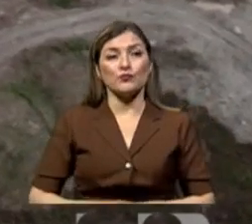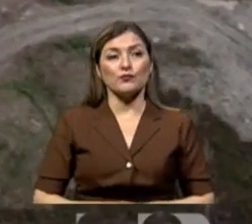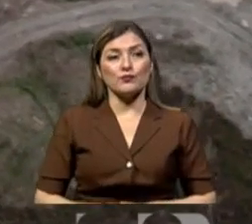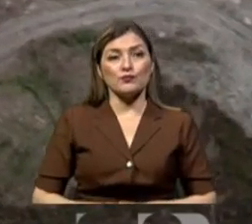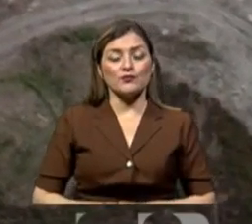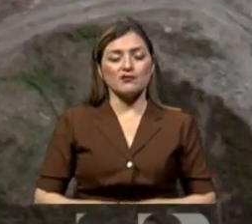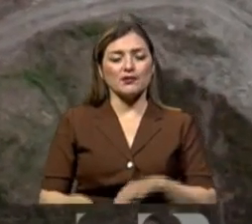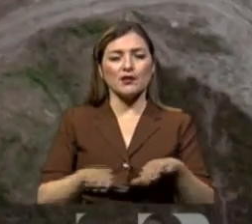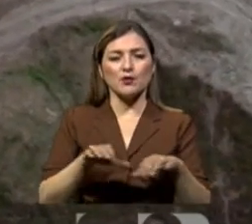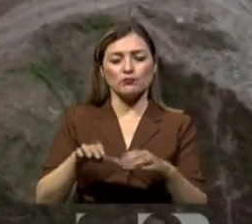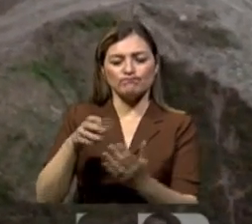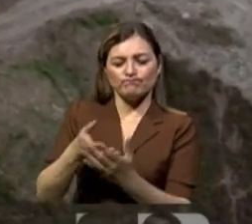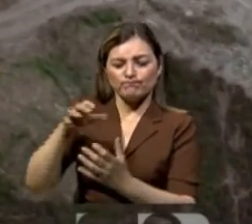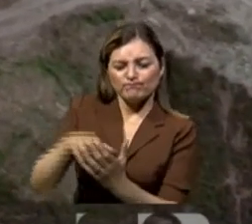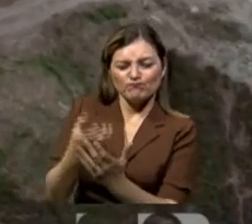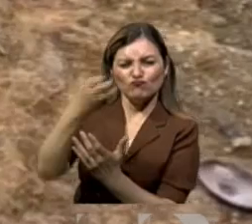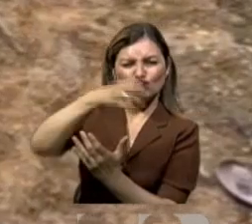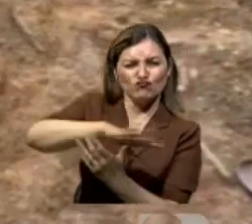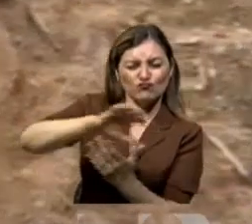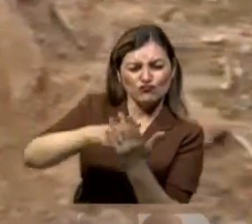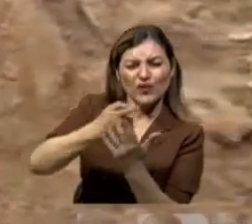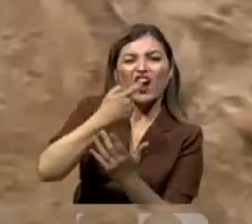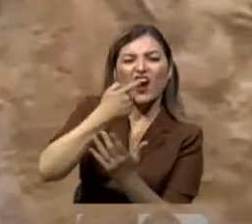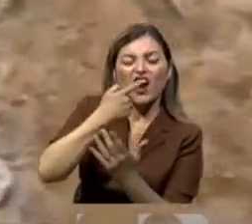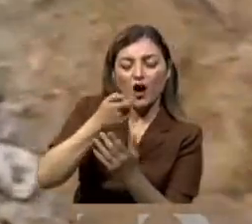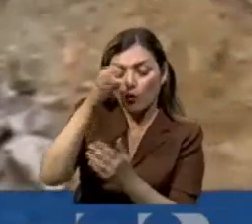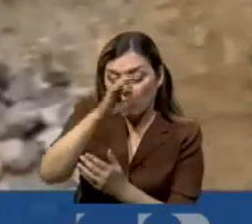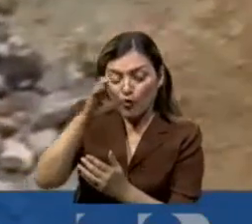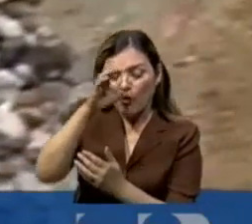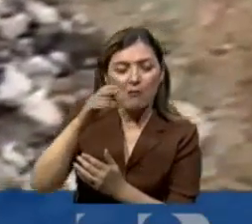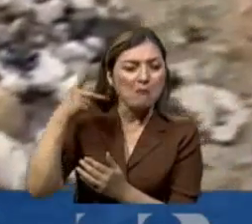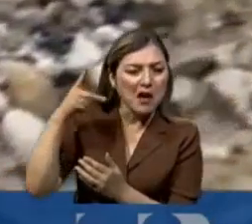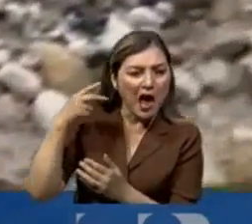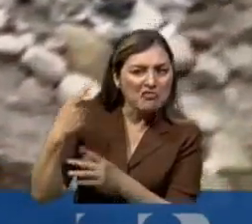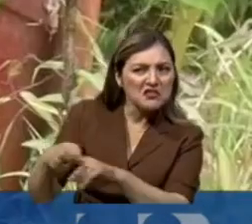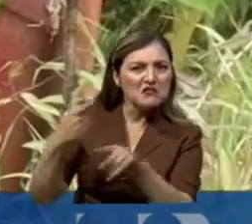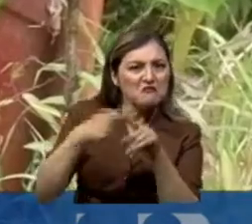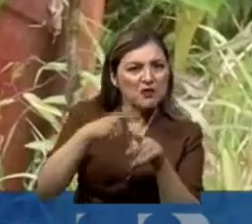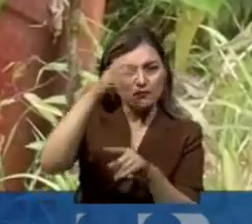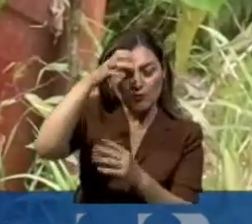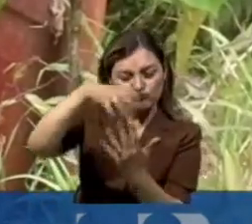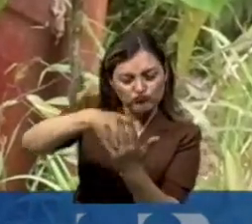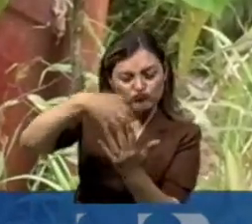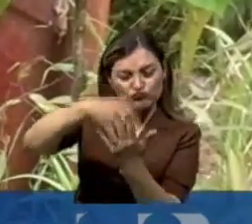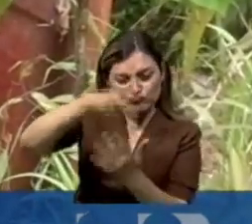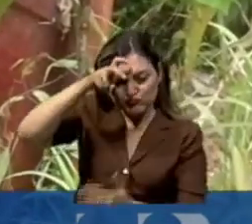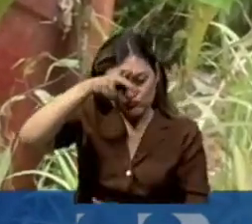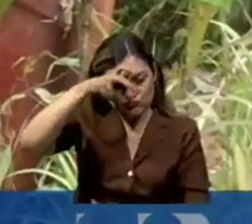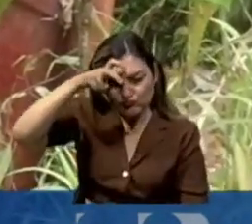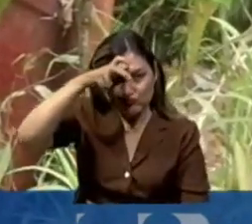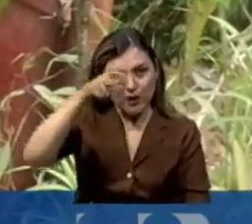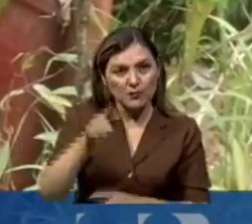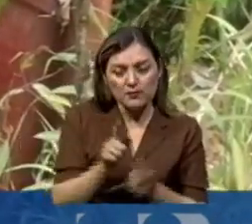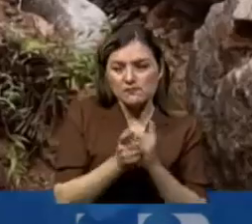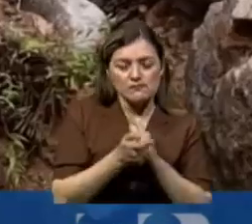La actividad minera en la provincia del Napo no ha paralizado sus actividades. Al parecer se mudaron de lugares y si bien con más cautela